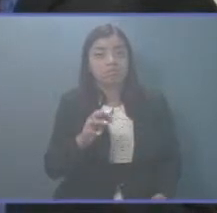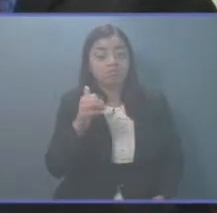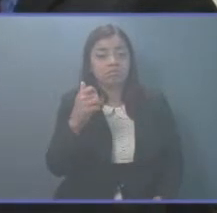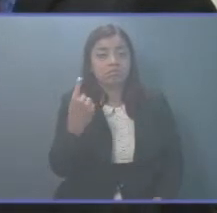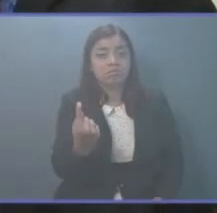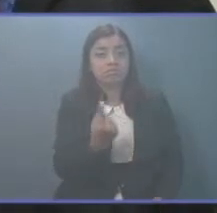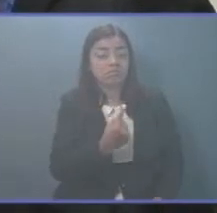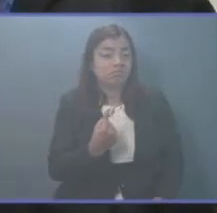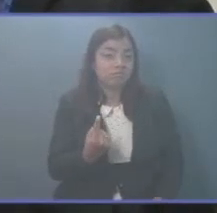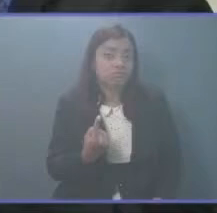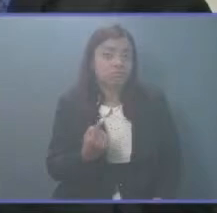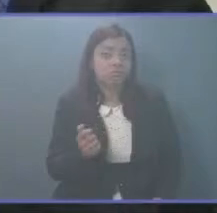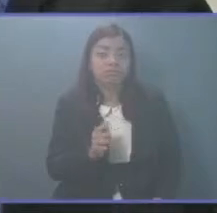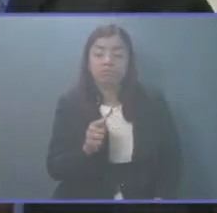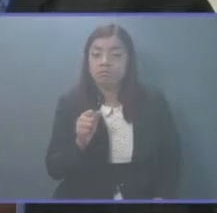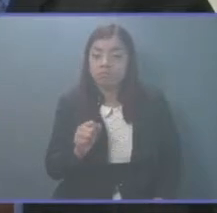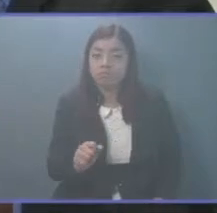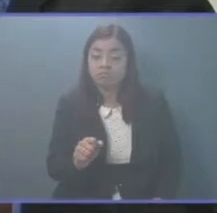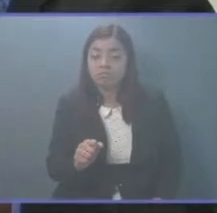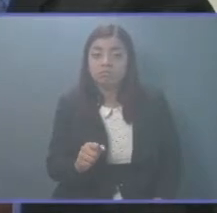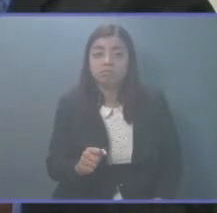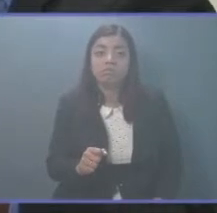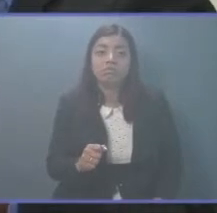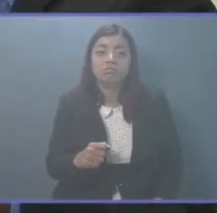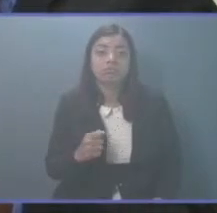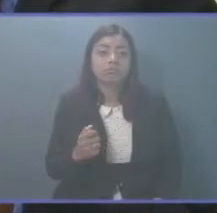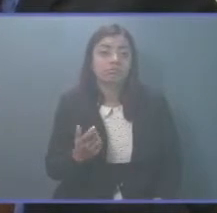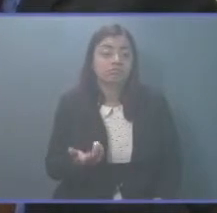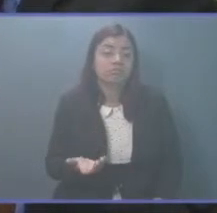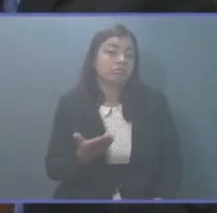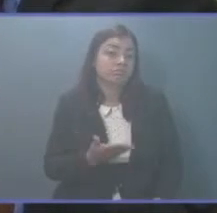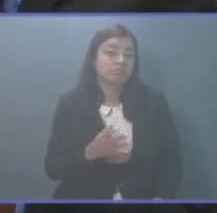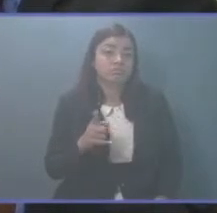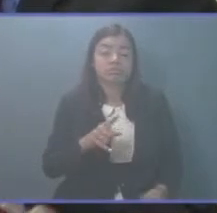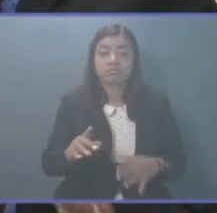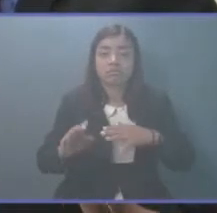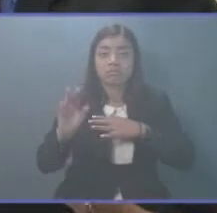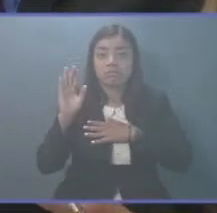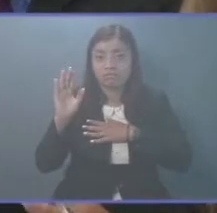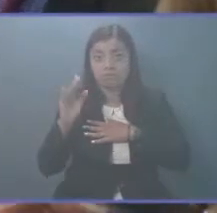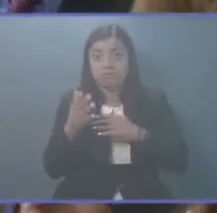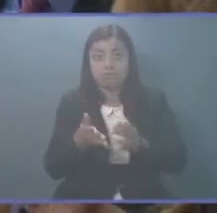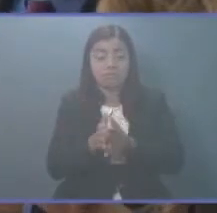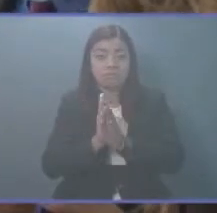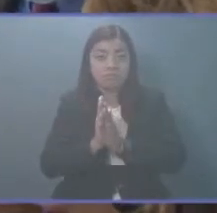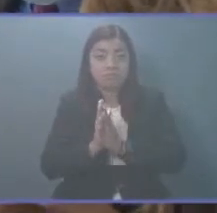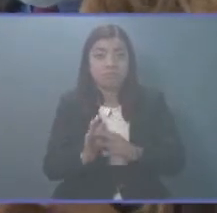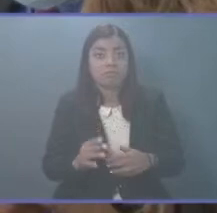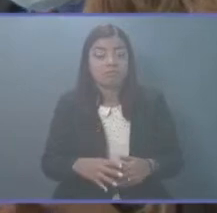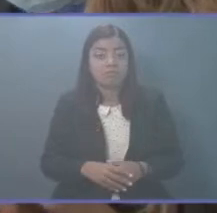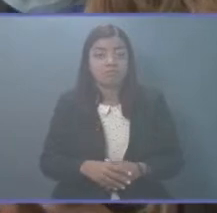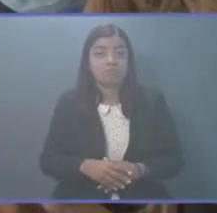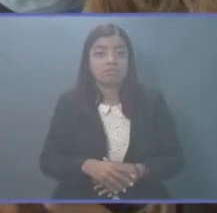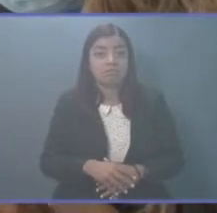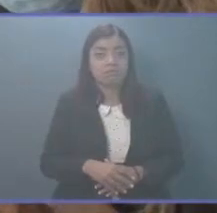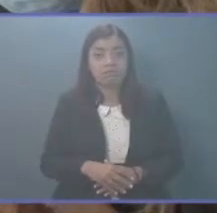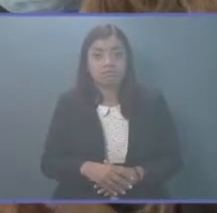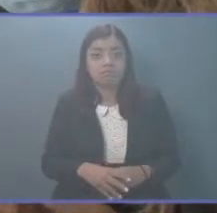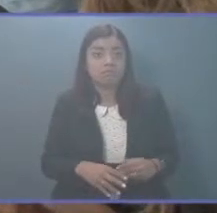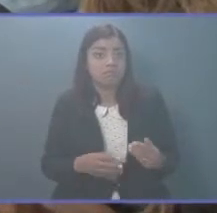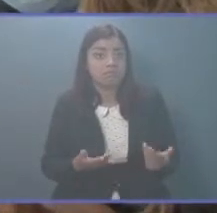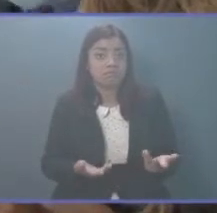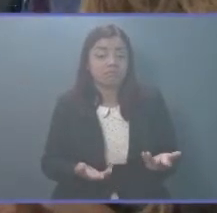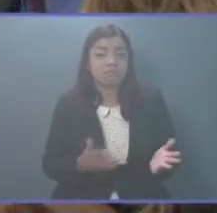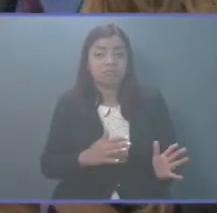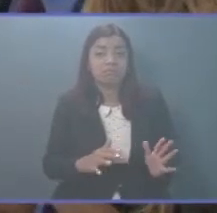tercera persona con respecto a que no se le cumpla con lo que están solicitando. Entonces a mí me quedó el vacío de escuchar,